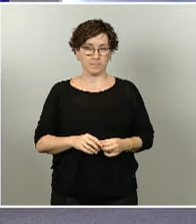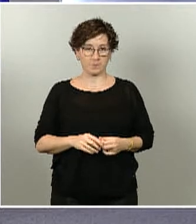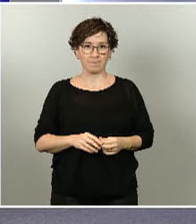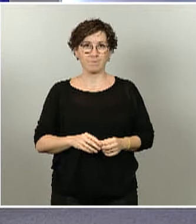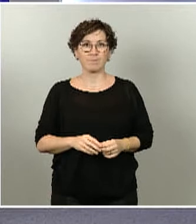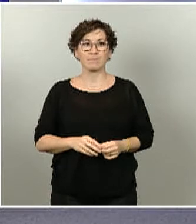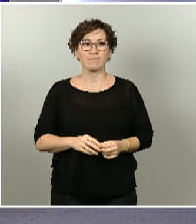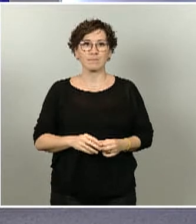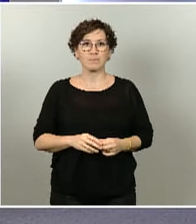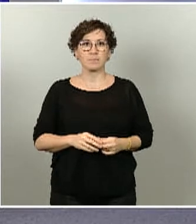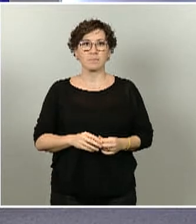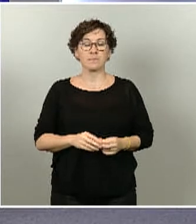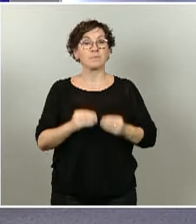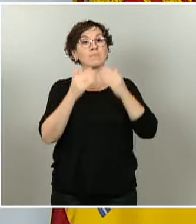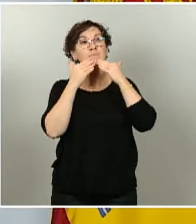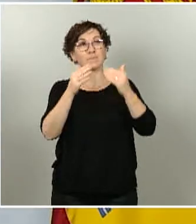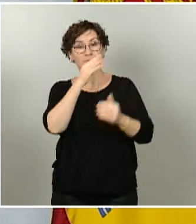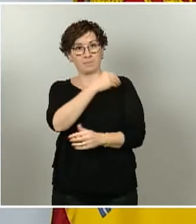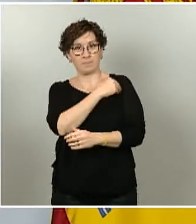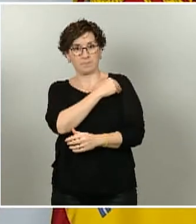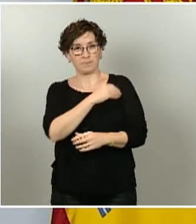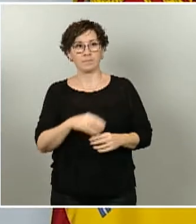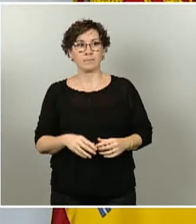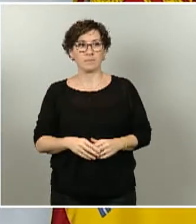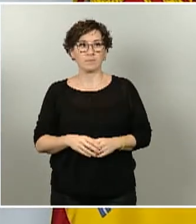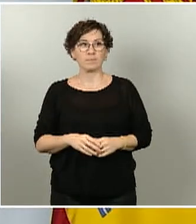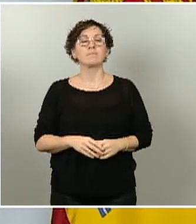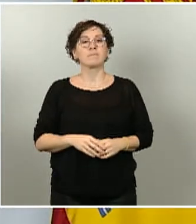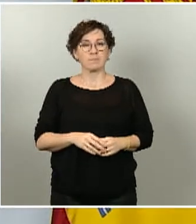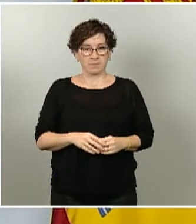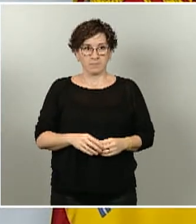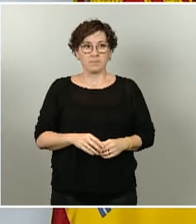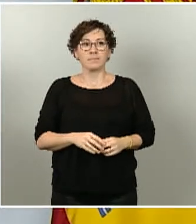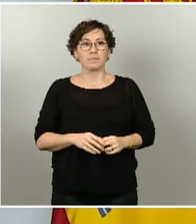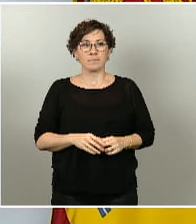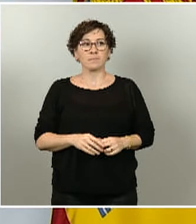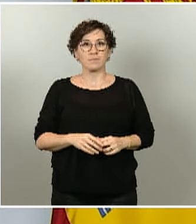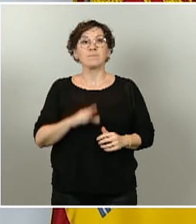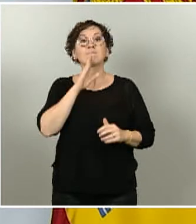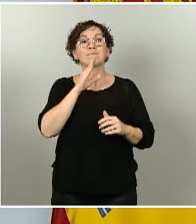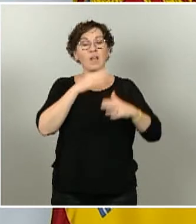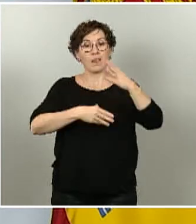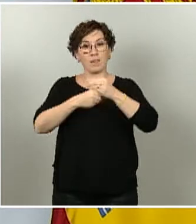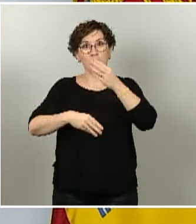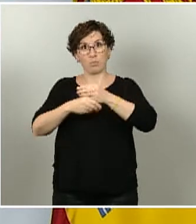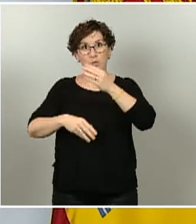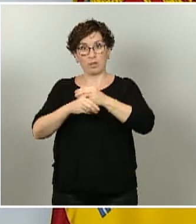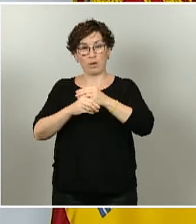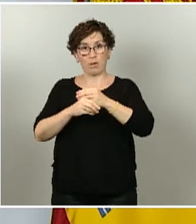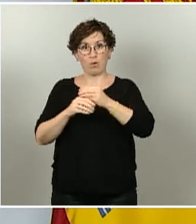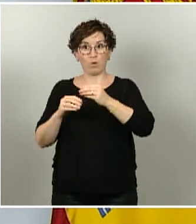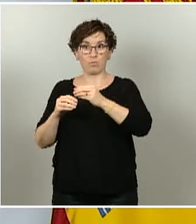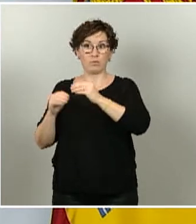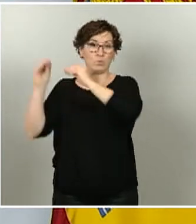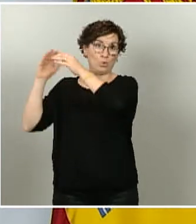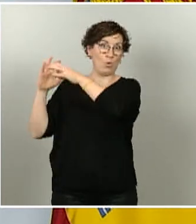Joaquín. Muchas gracias por su pregunta. Le confirmo, en efecto, con arreglo a las disposiciones de la Unión Europea, a